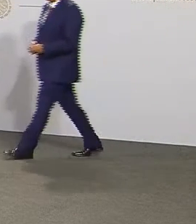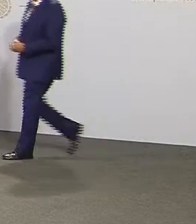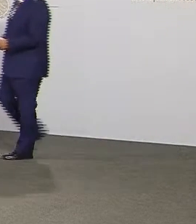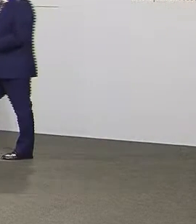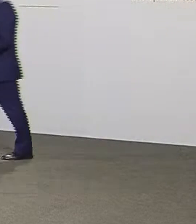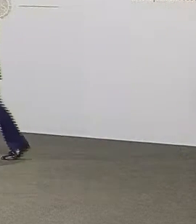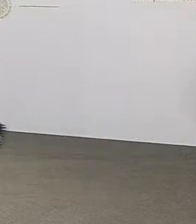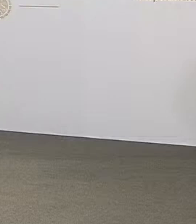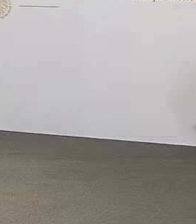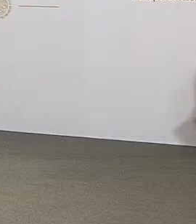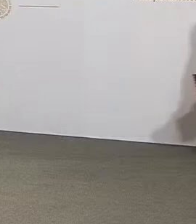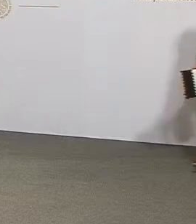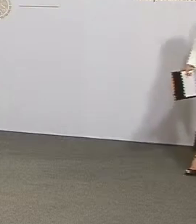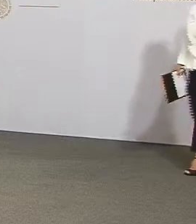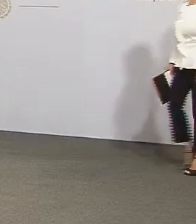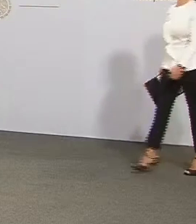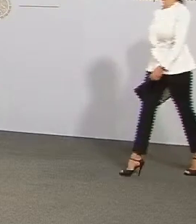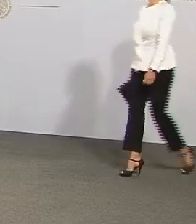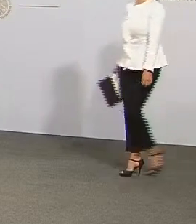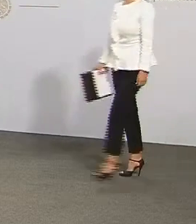Muy buenos días.